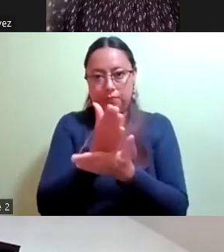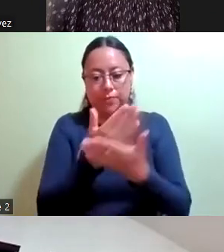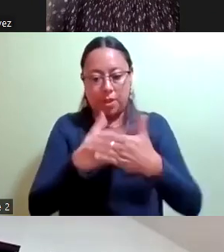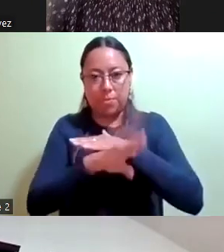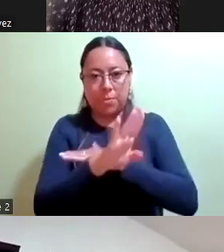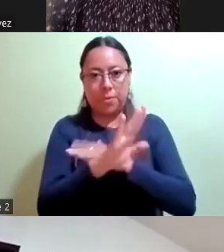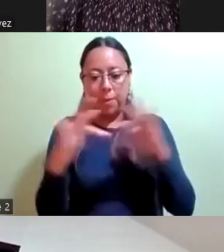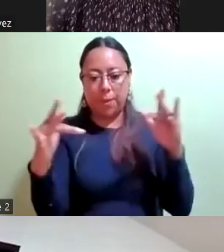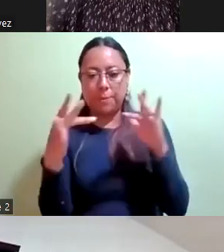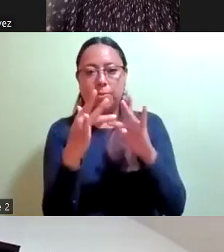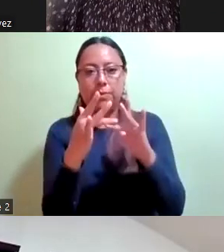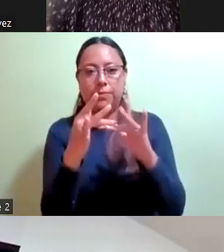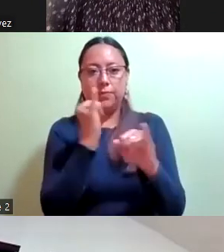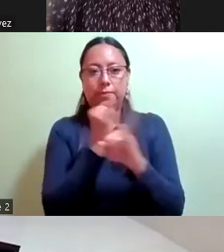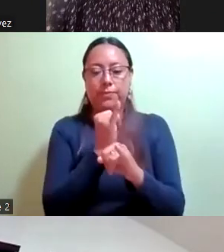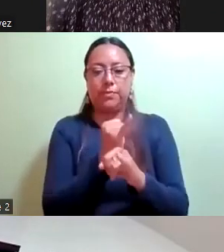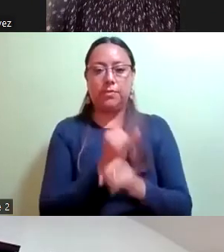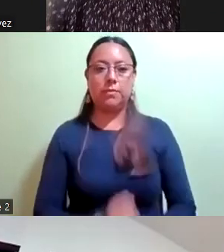la